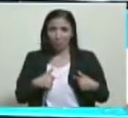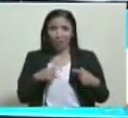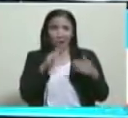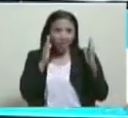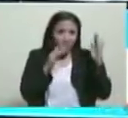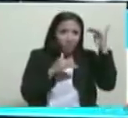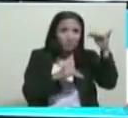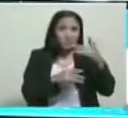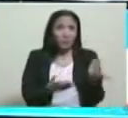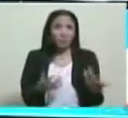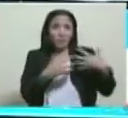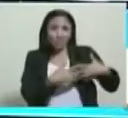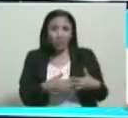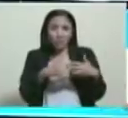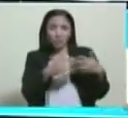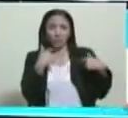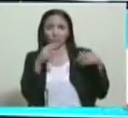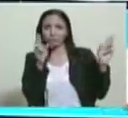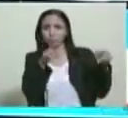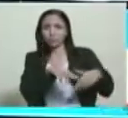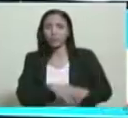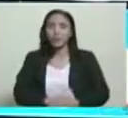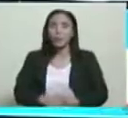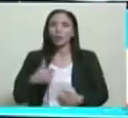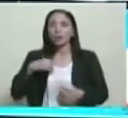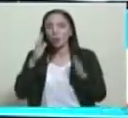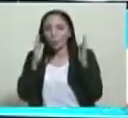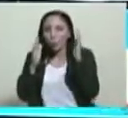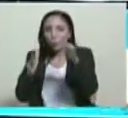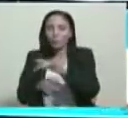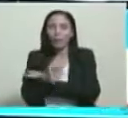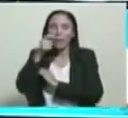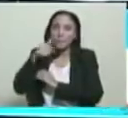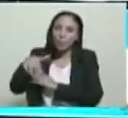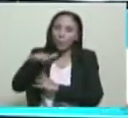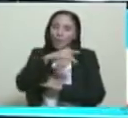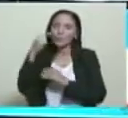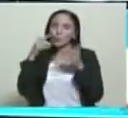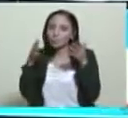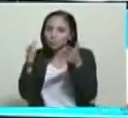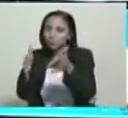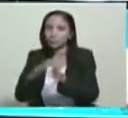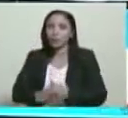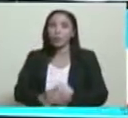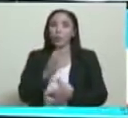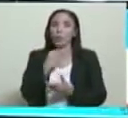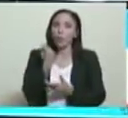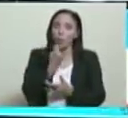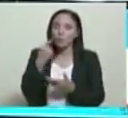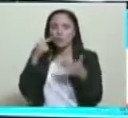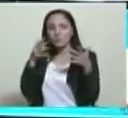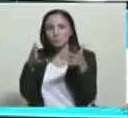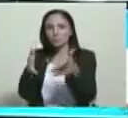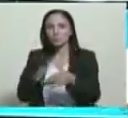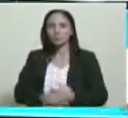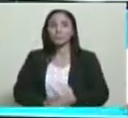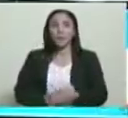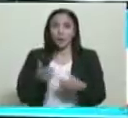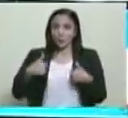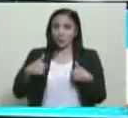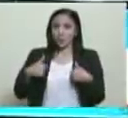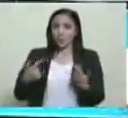Obedezco a la oligarquía. Mi obediencia es con el pueblo de Venezuela, con la juventud de Venezuela. Yo